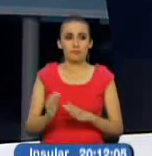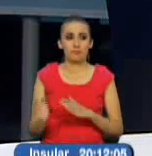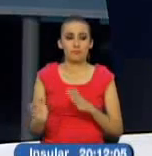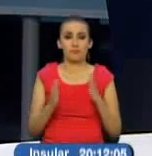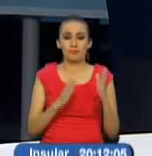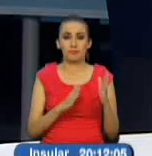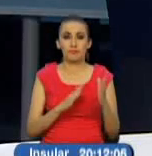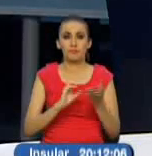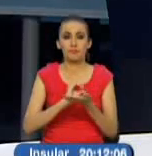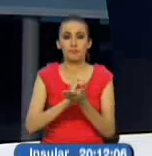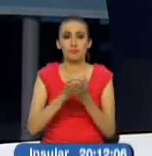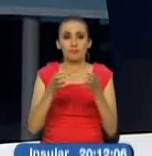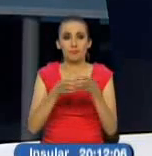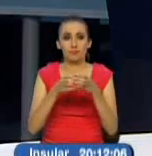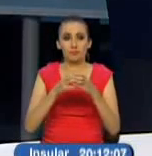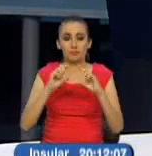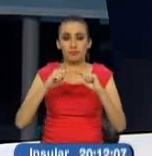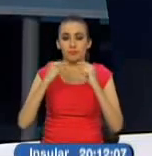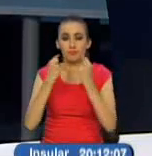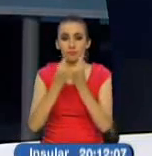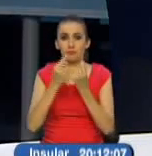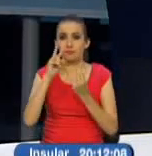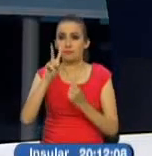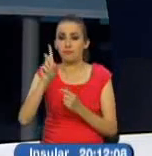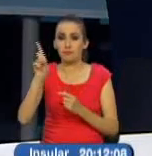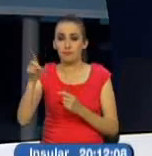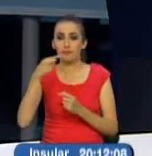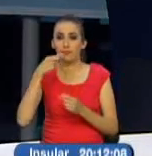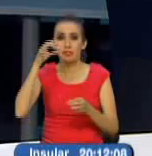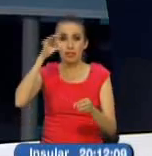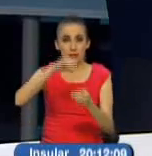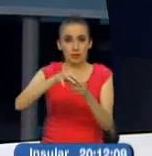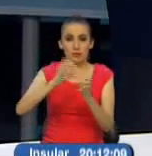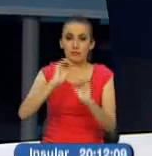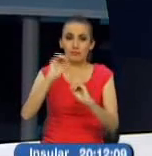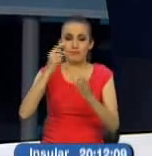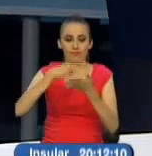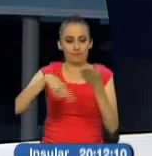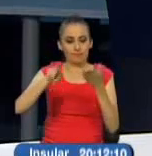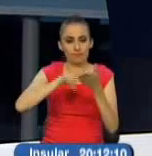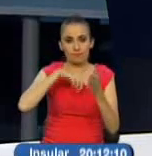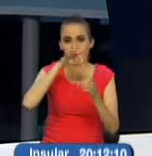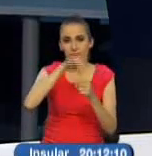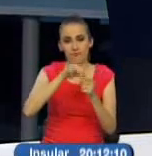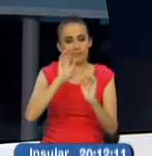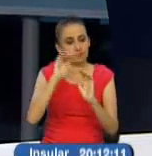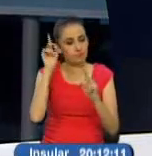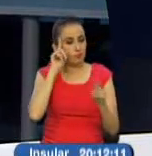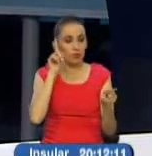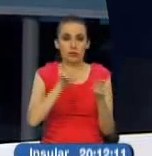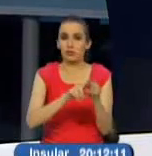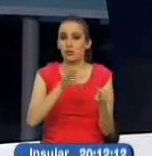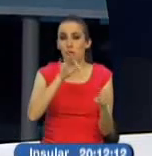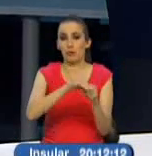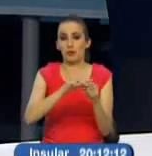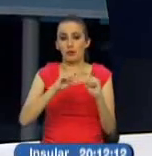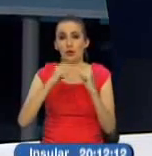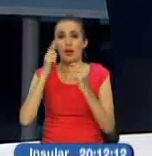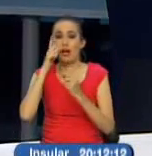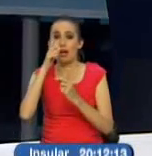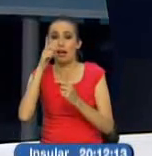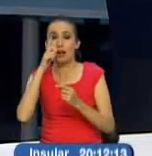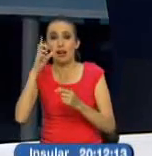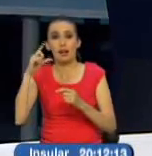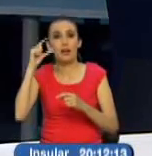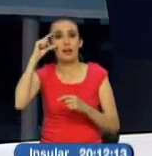legislativo del movimiento Creo votó en contra de esta normativa que regula los territorios considerados paraísos fiscales. El líder de esta tienda